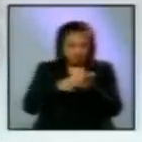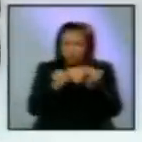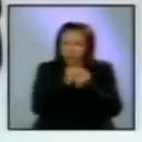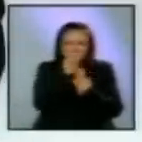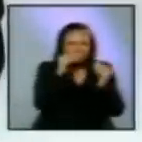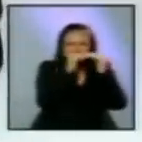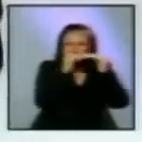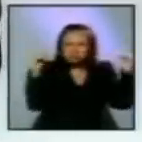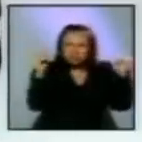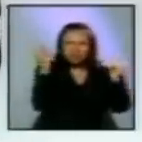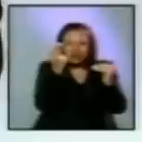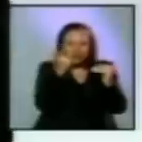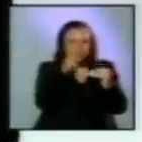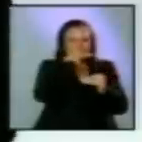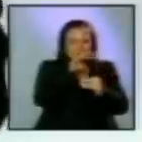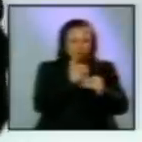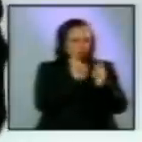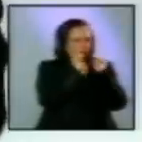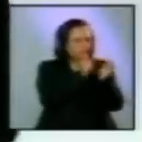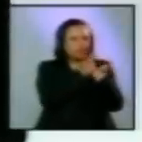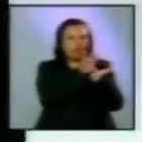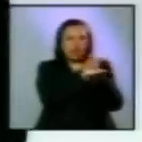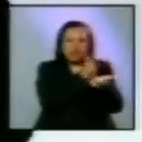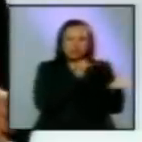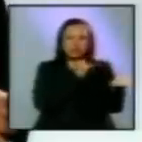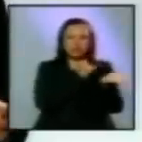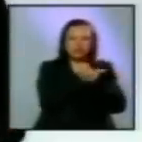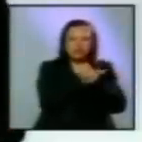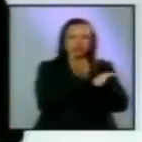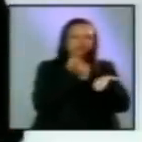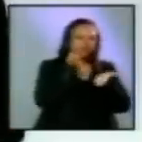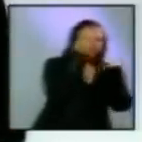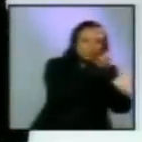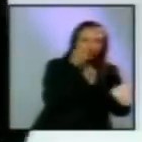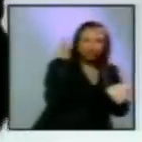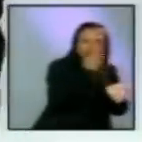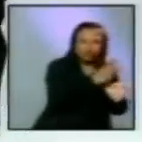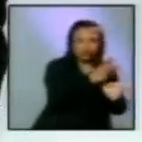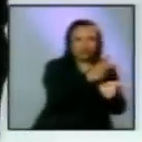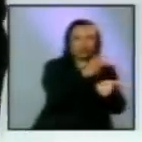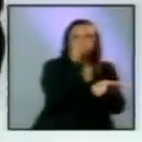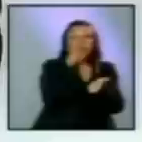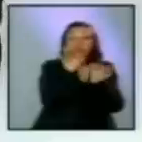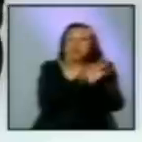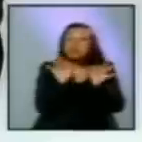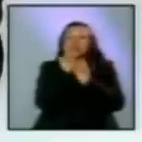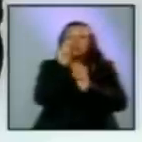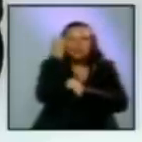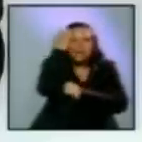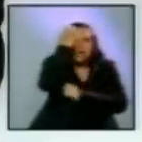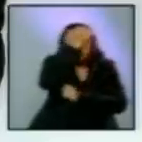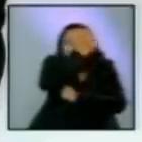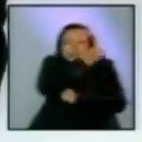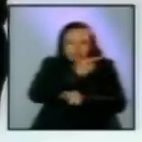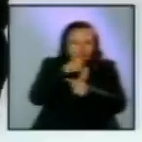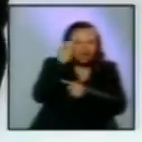normales autonomía, presupuesto propio, personalidad jurídica. Y desde luego otro tema esencial, la